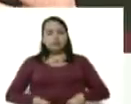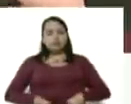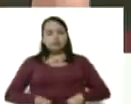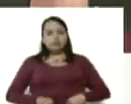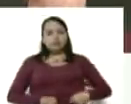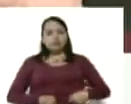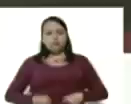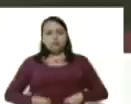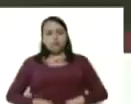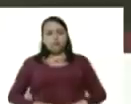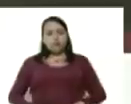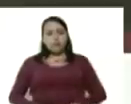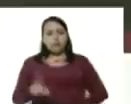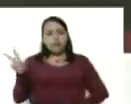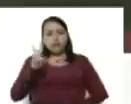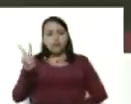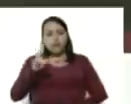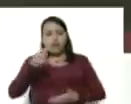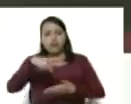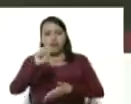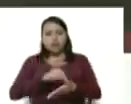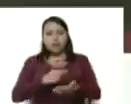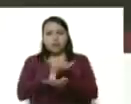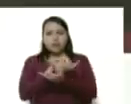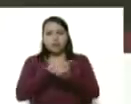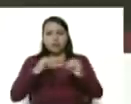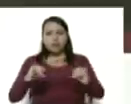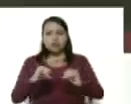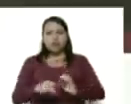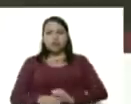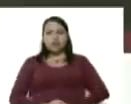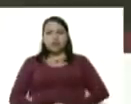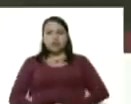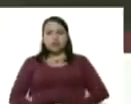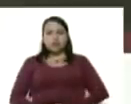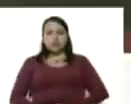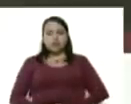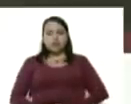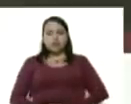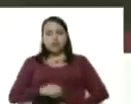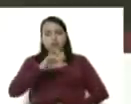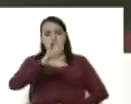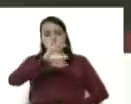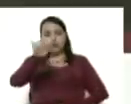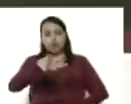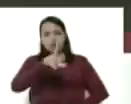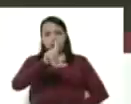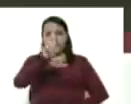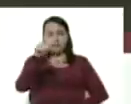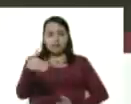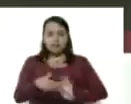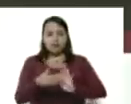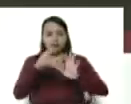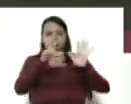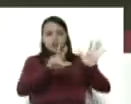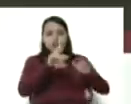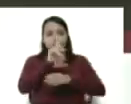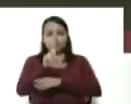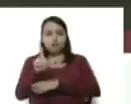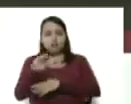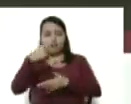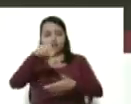Venezuela firmó un acta de independencia el 5 de julio de 1811. Y cuando firmó el acta de